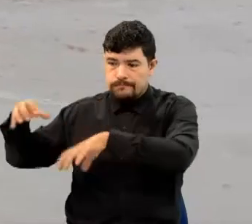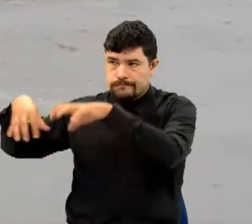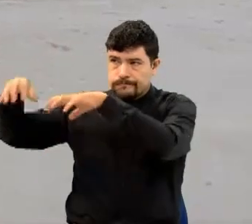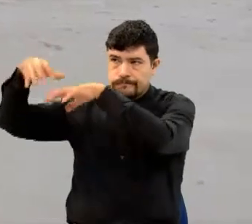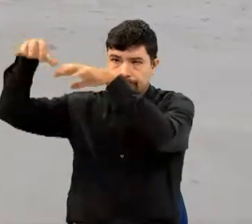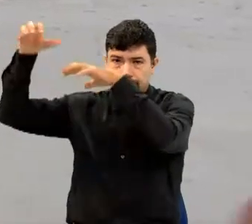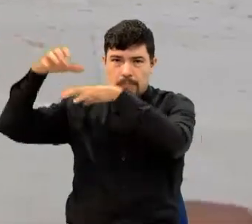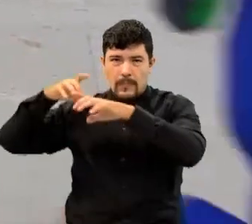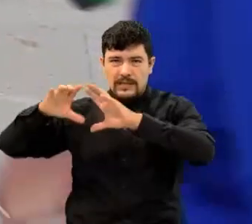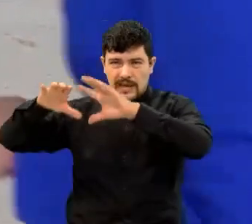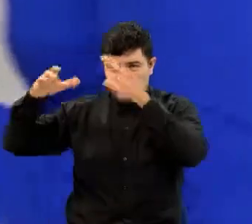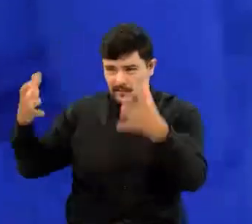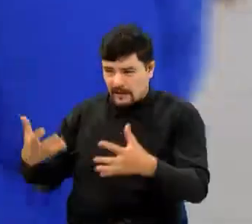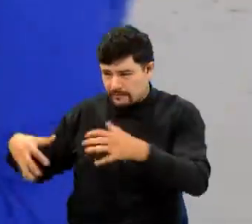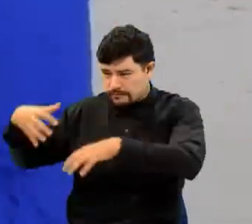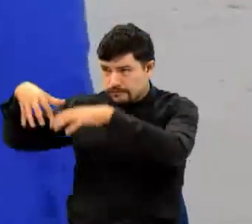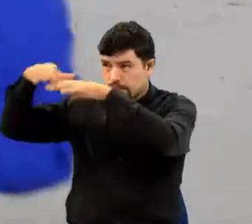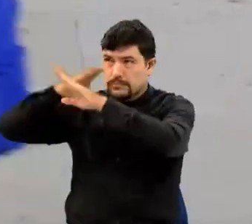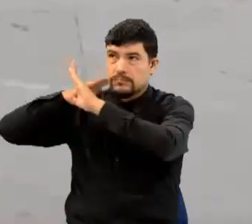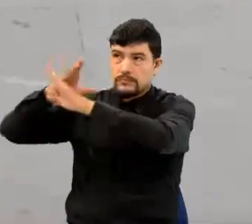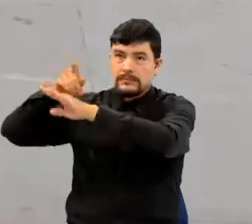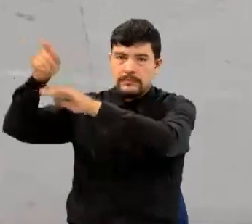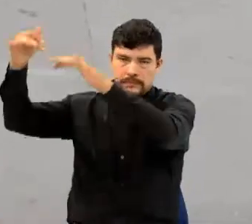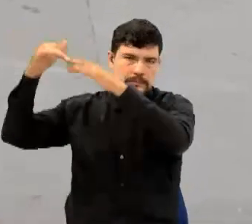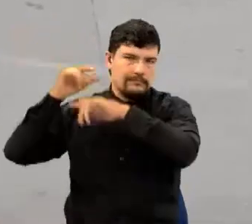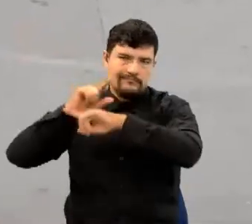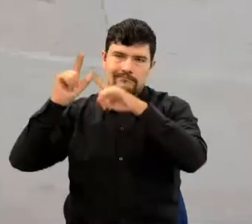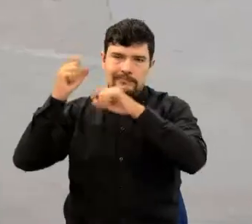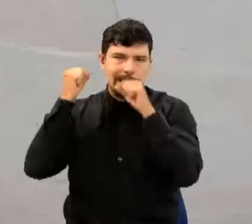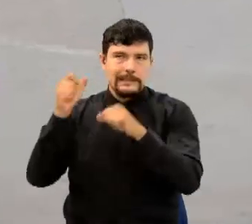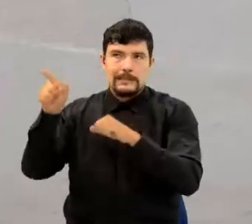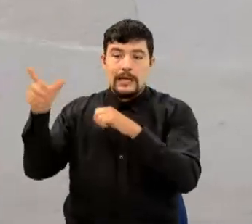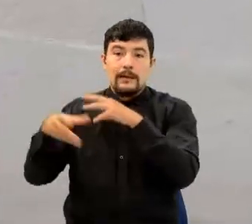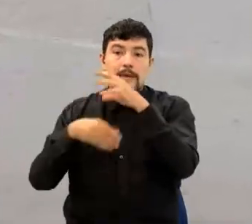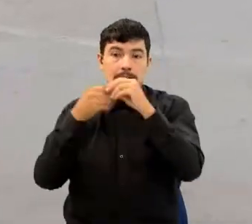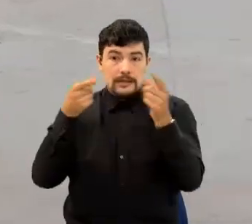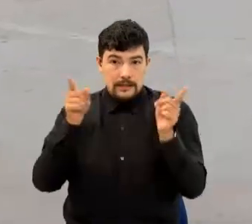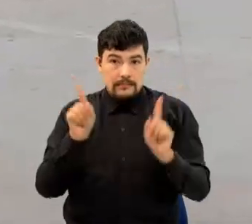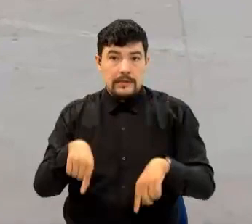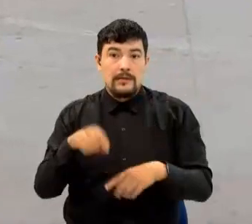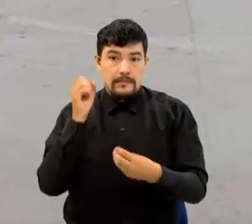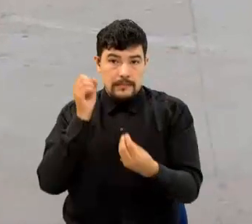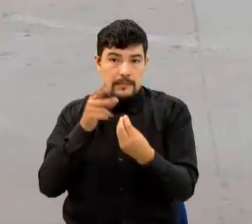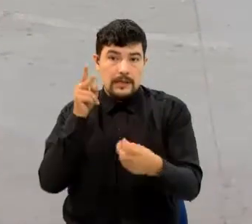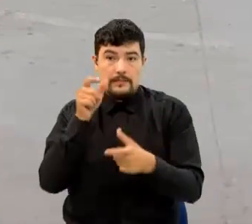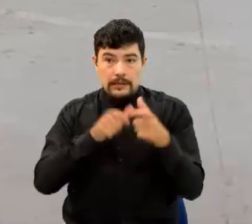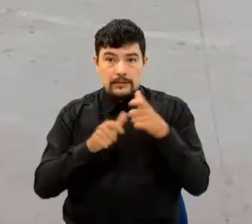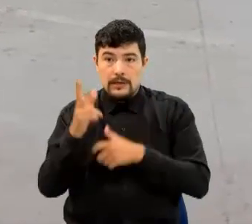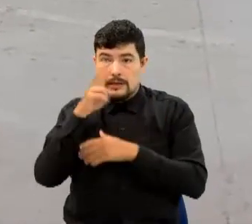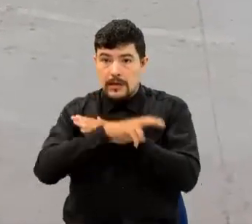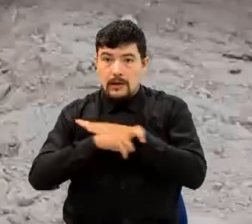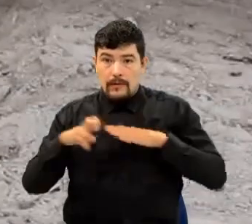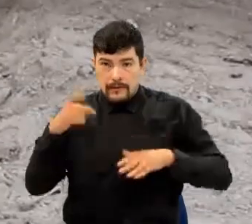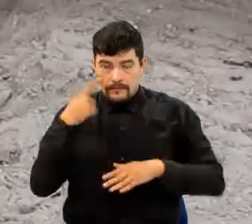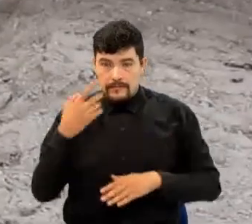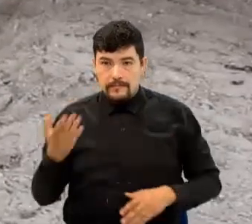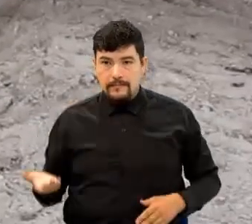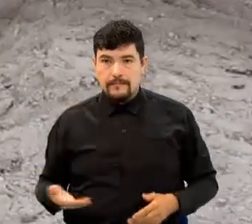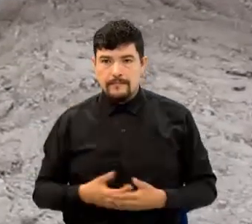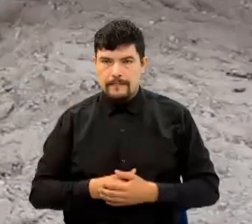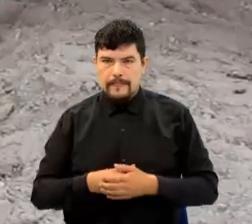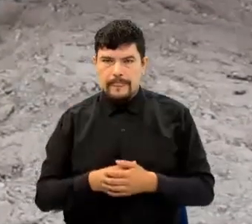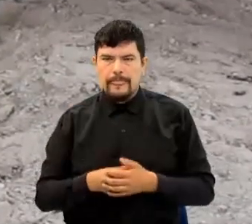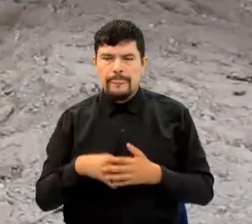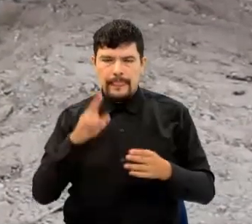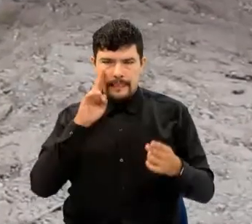el deslizamiento de tierra, pero también han sido víctimas de los ladrones. En el siguiente informe les contamos. En